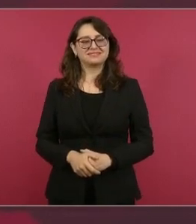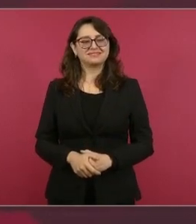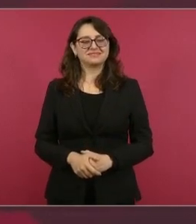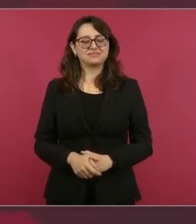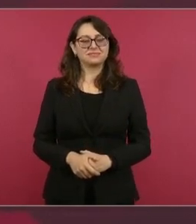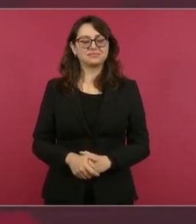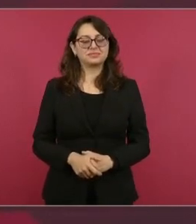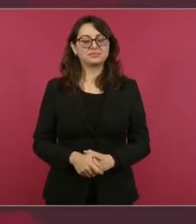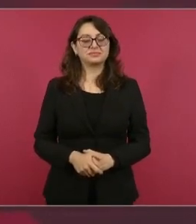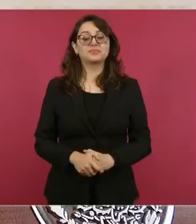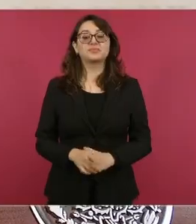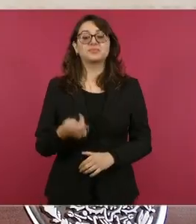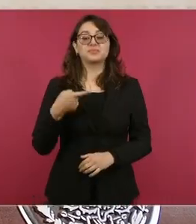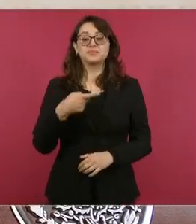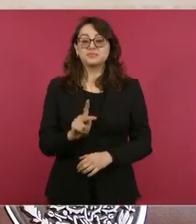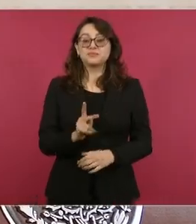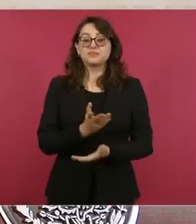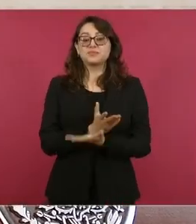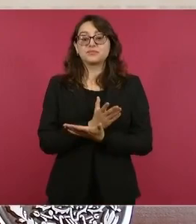pero además